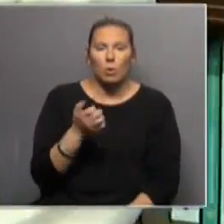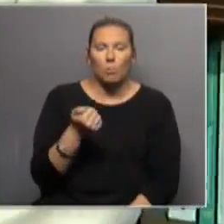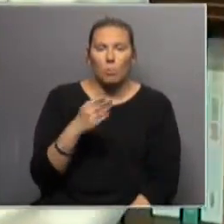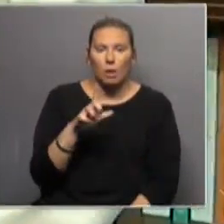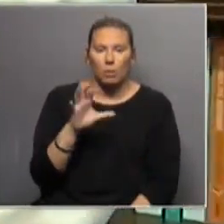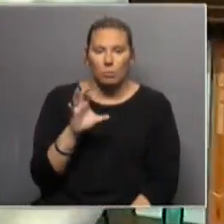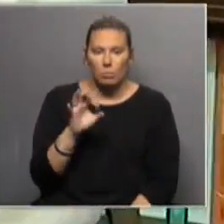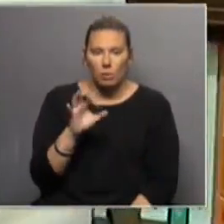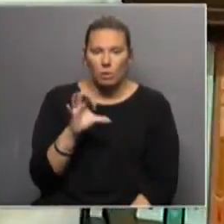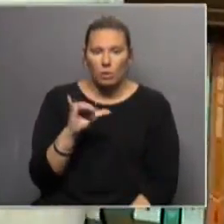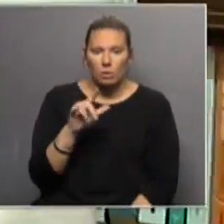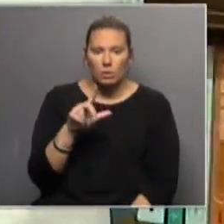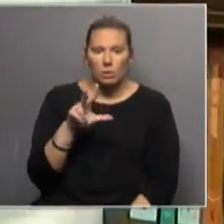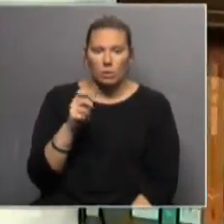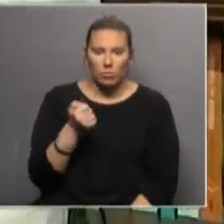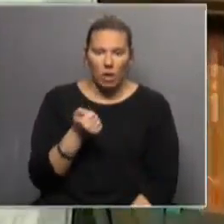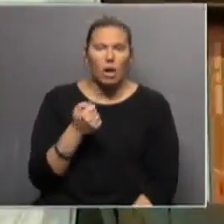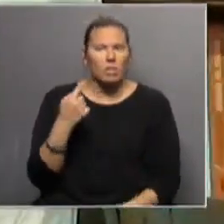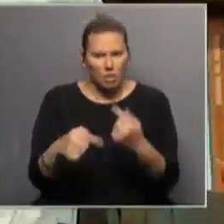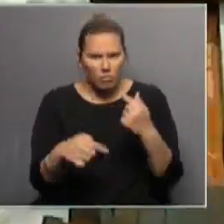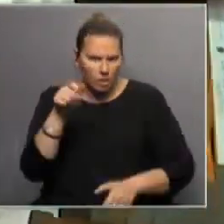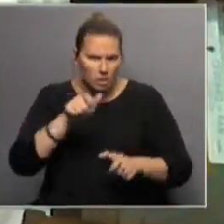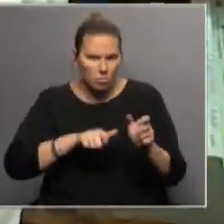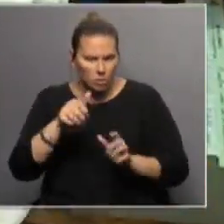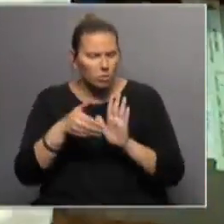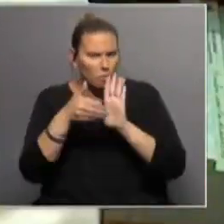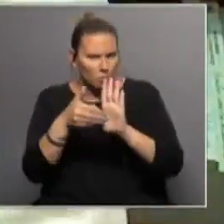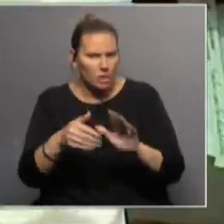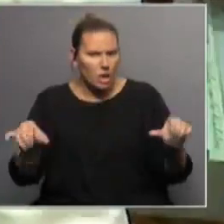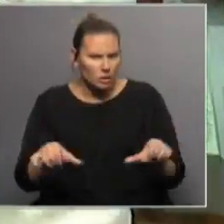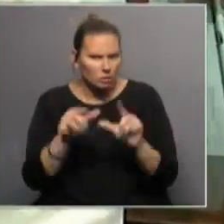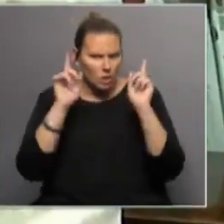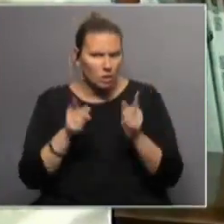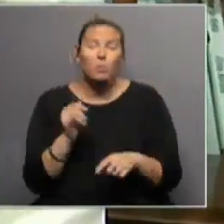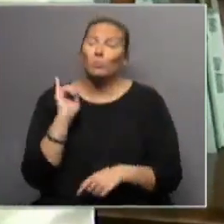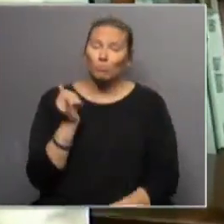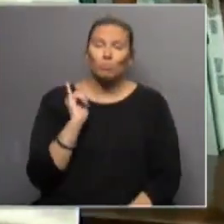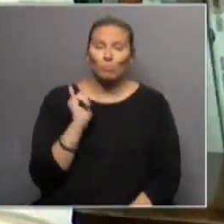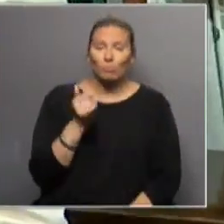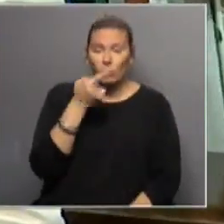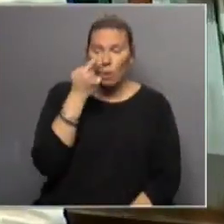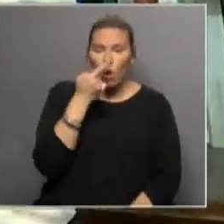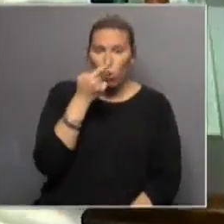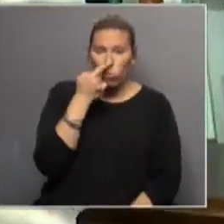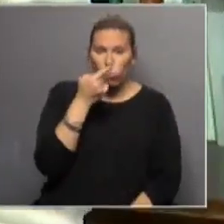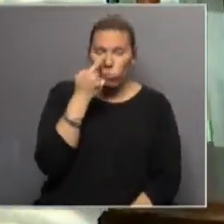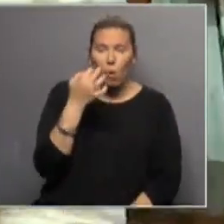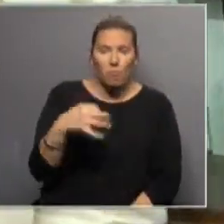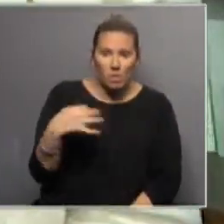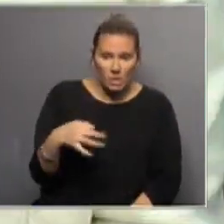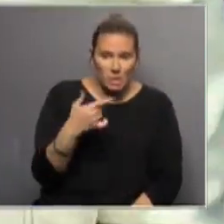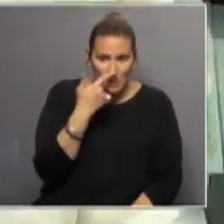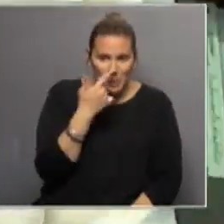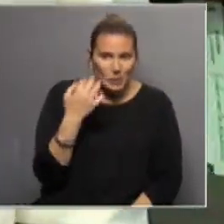Perfecto, entonces van a haber varias personas presentando y varias actividades también. Y sí, va a estar interesante. Divino. Sí, va a estar, creo que va a